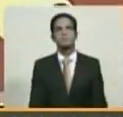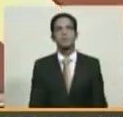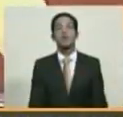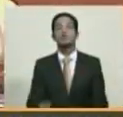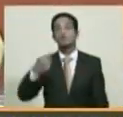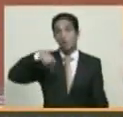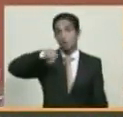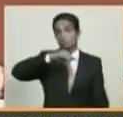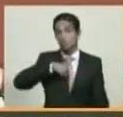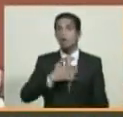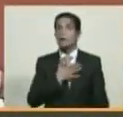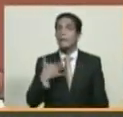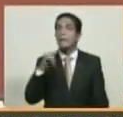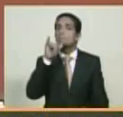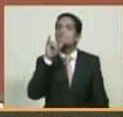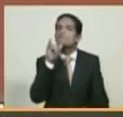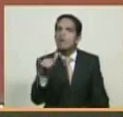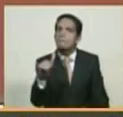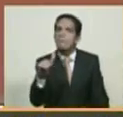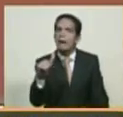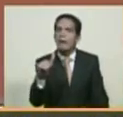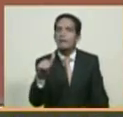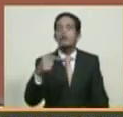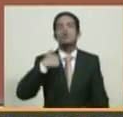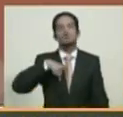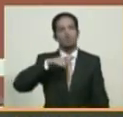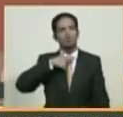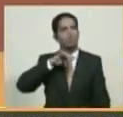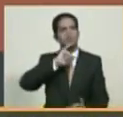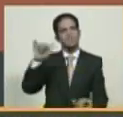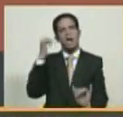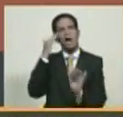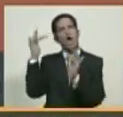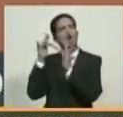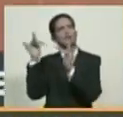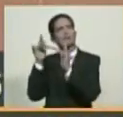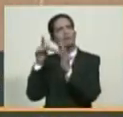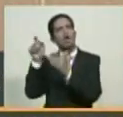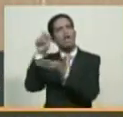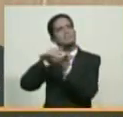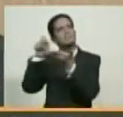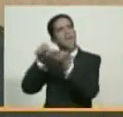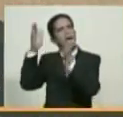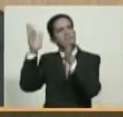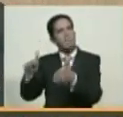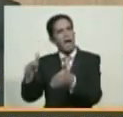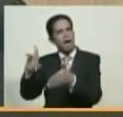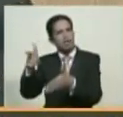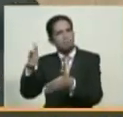Nosotros queremos informar que en ese sentido nos hemos comunicado con el secretario general Antonio